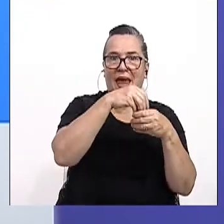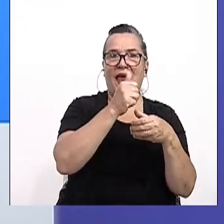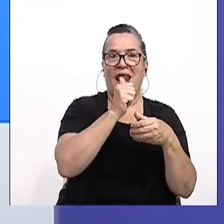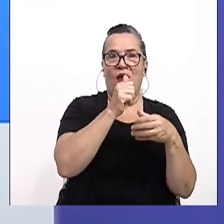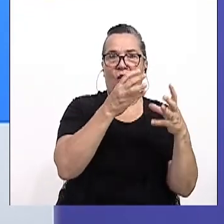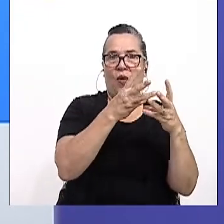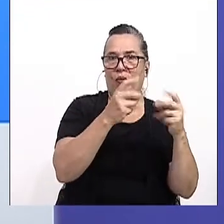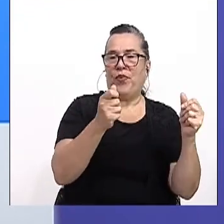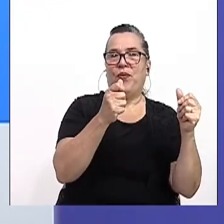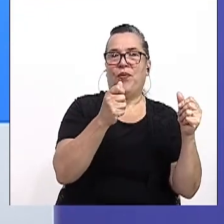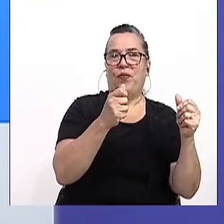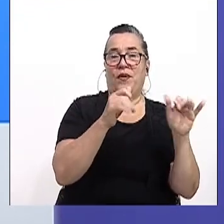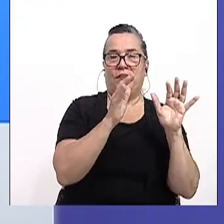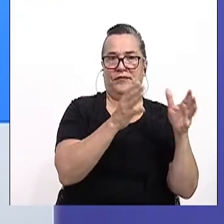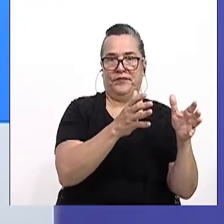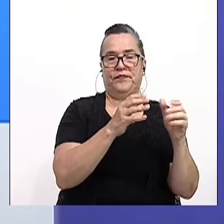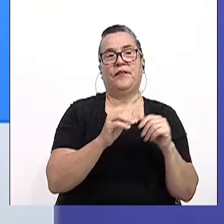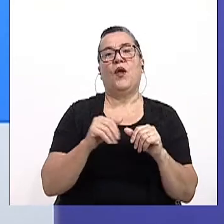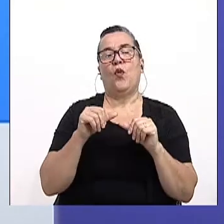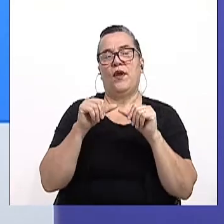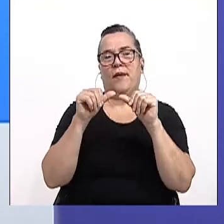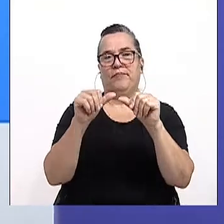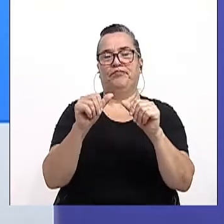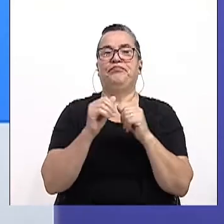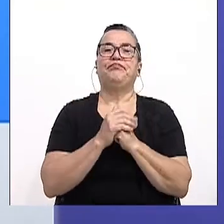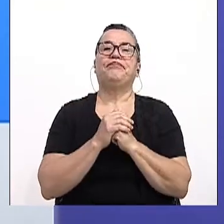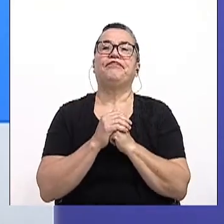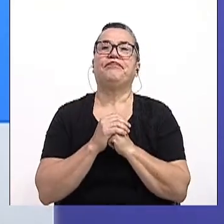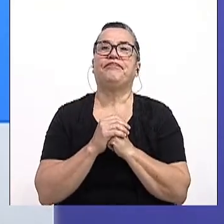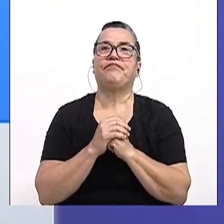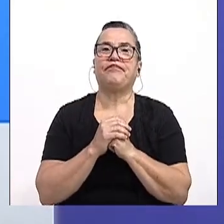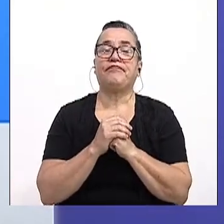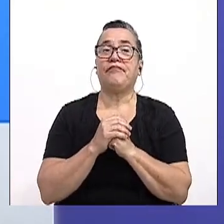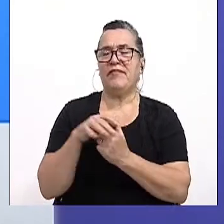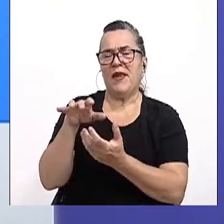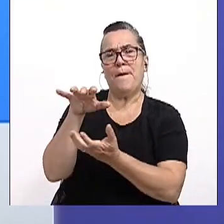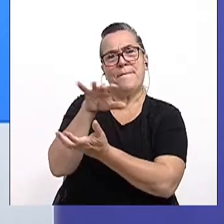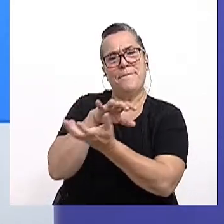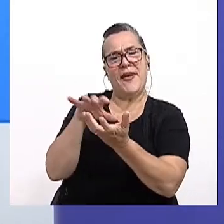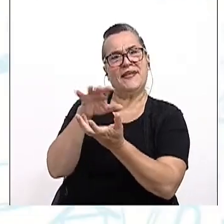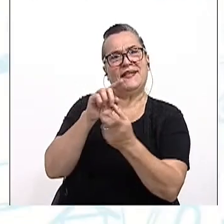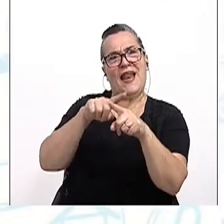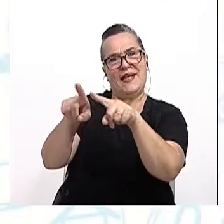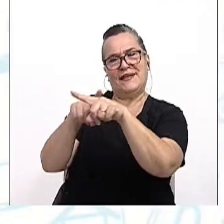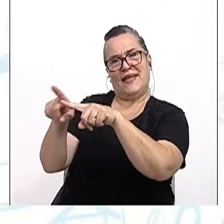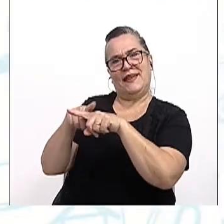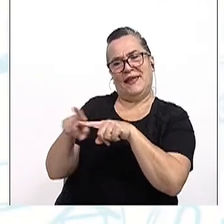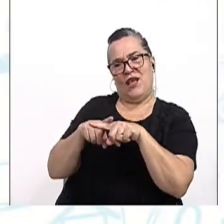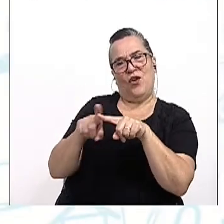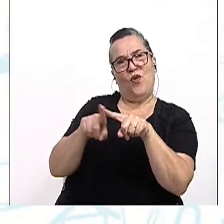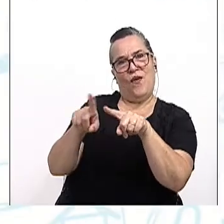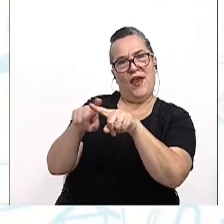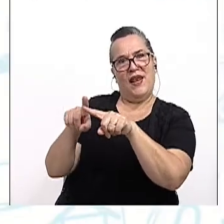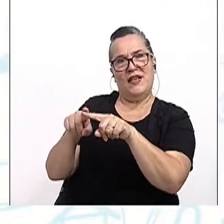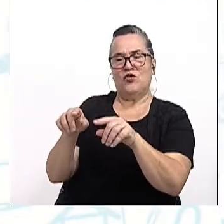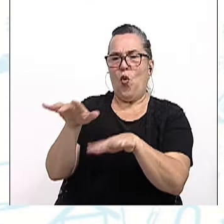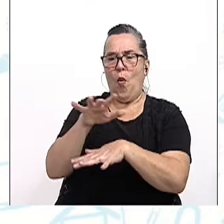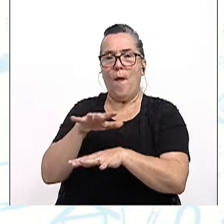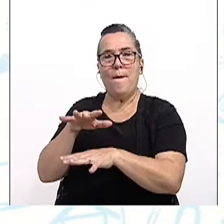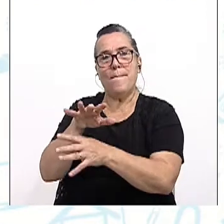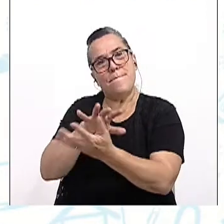completamente. Vamos a continuar. Y las mezclas heterogéneas